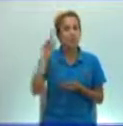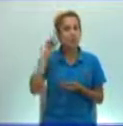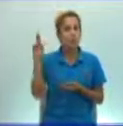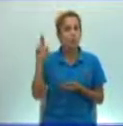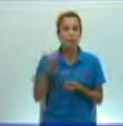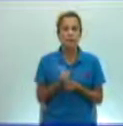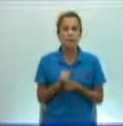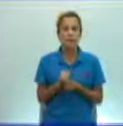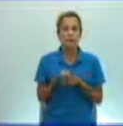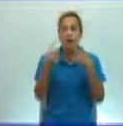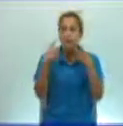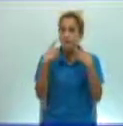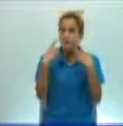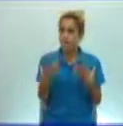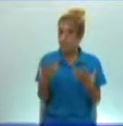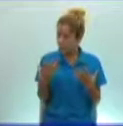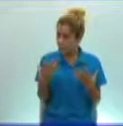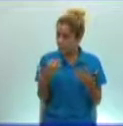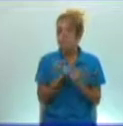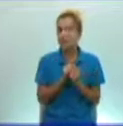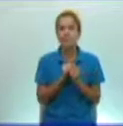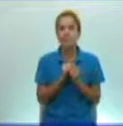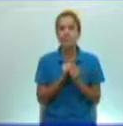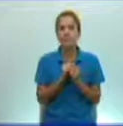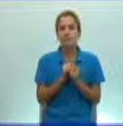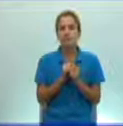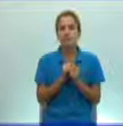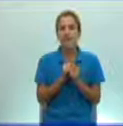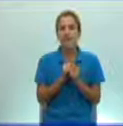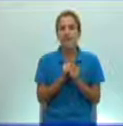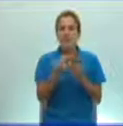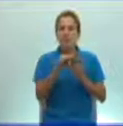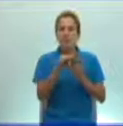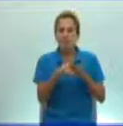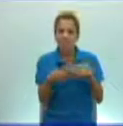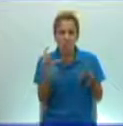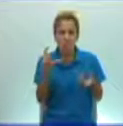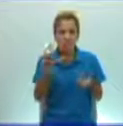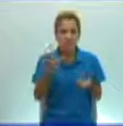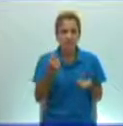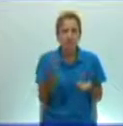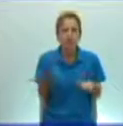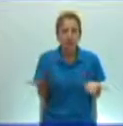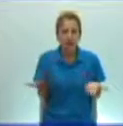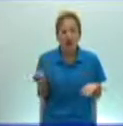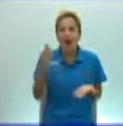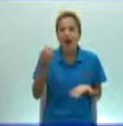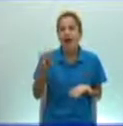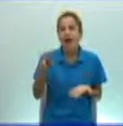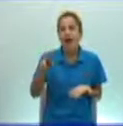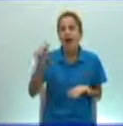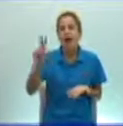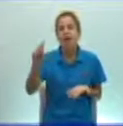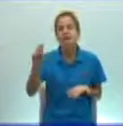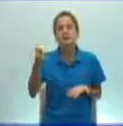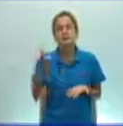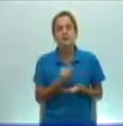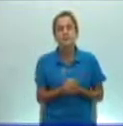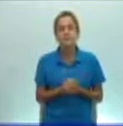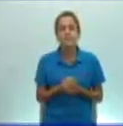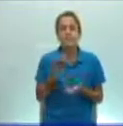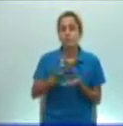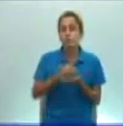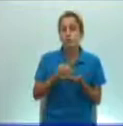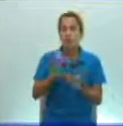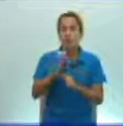era importante el tipo de texto que le pedían, una carta, donde habíamos trabajado